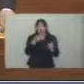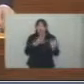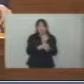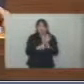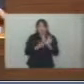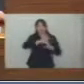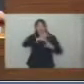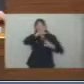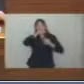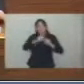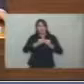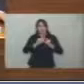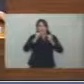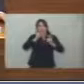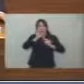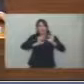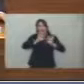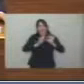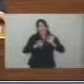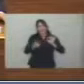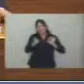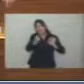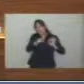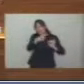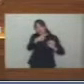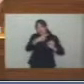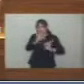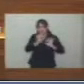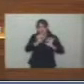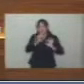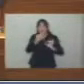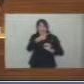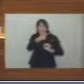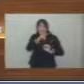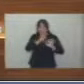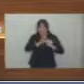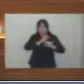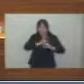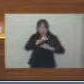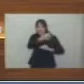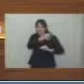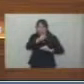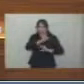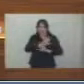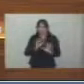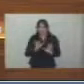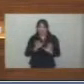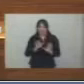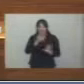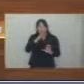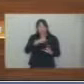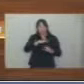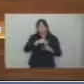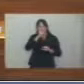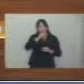un porcentaje lo más cercano posible al 100%. Y si puede ser el 100%, perfecto. Porque para el año